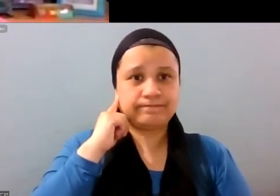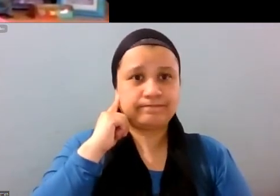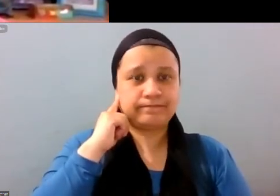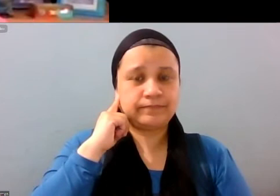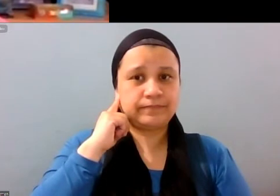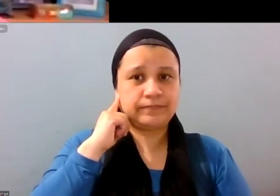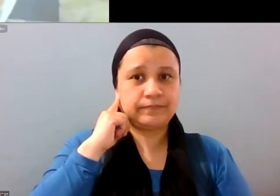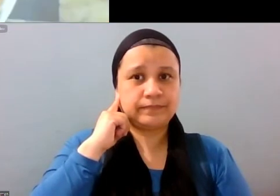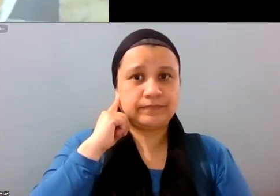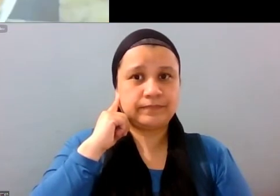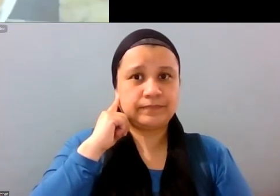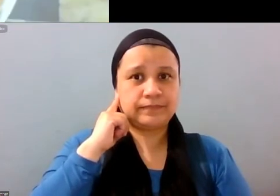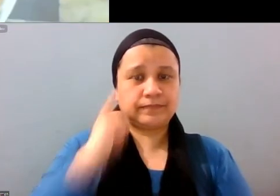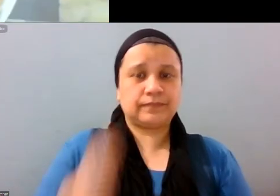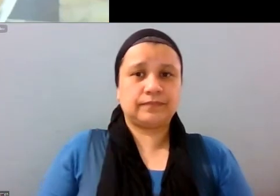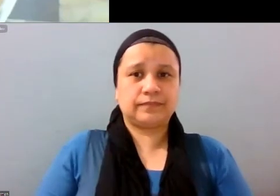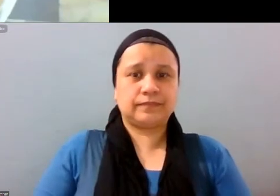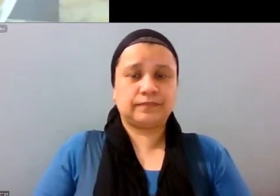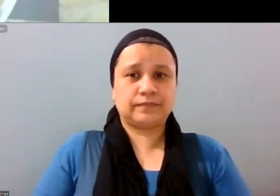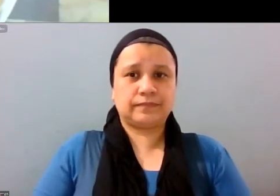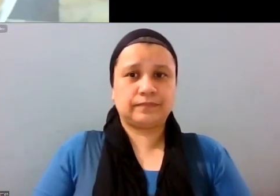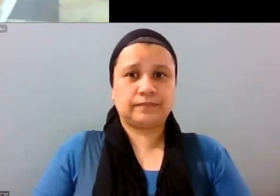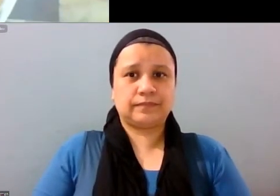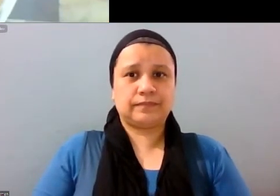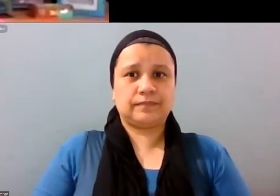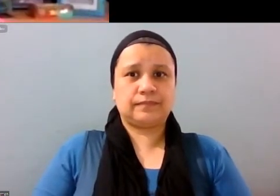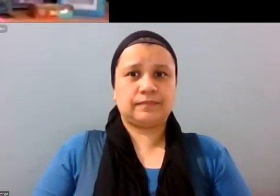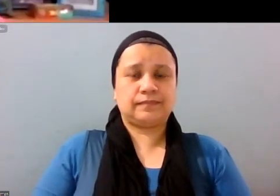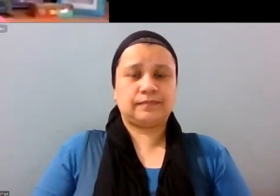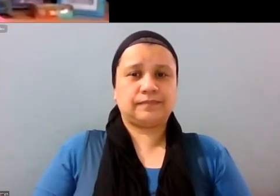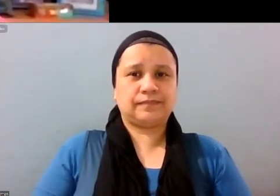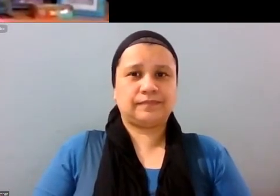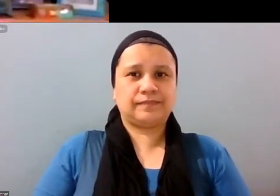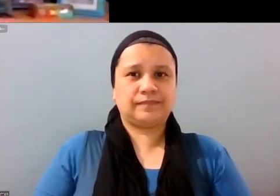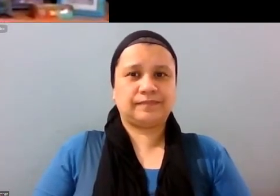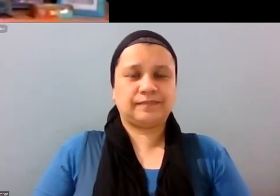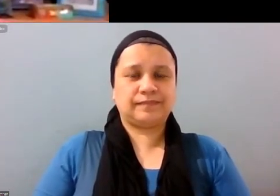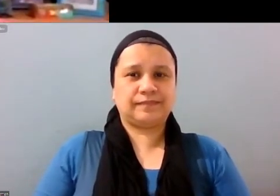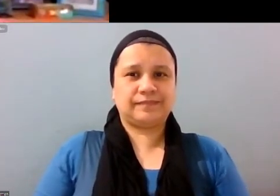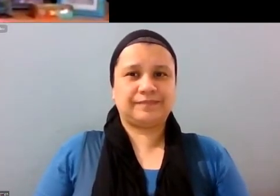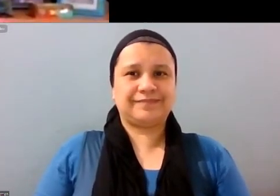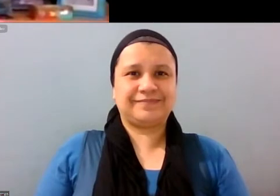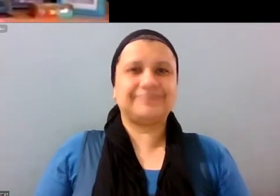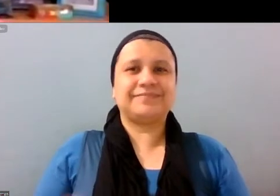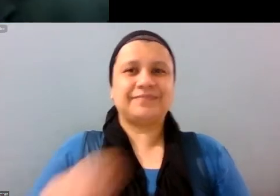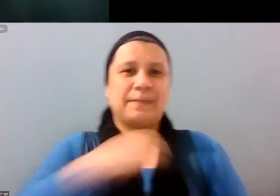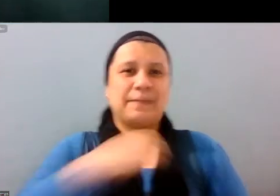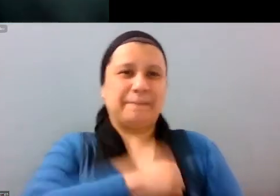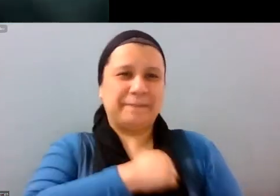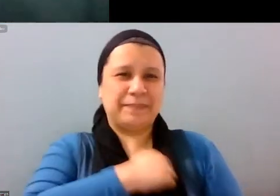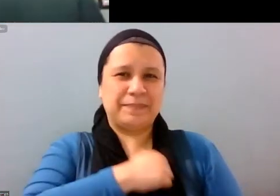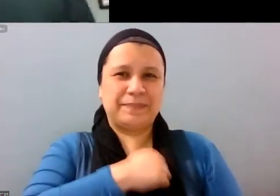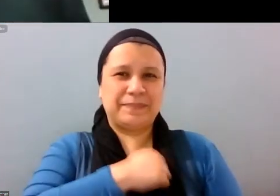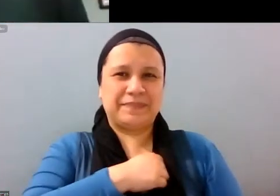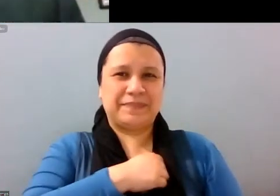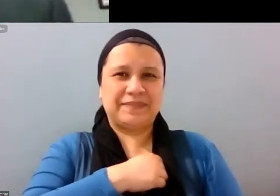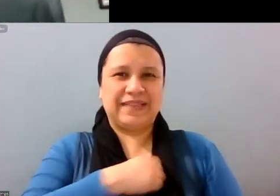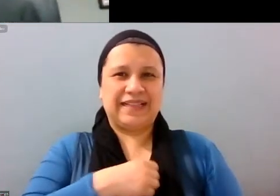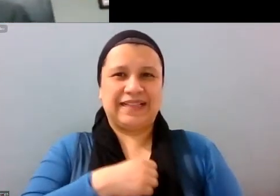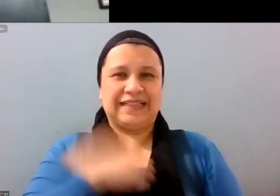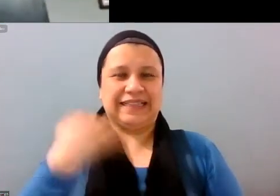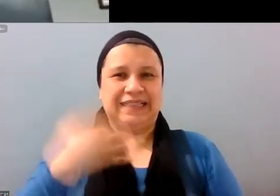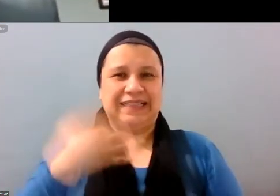don Rodrigo no le escuchamos está en mute sí perdón yo creo que es de las frases más comunes hoy en